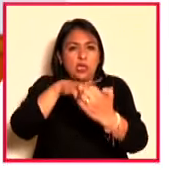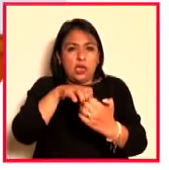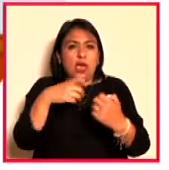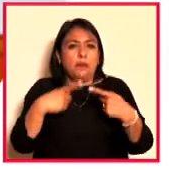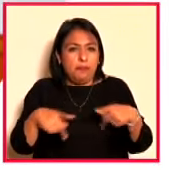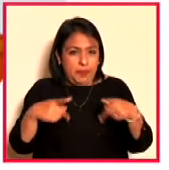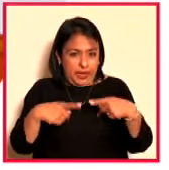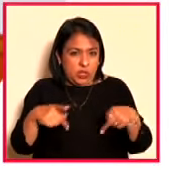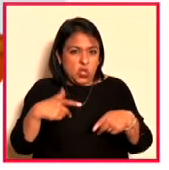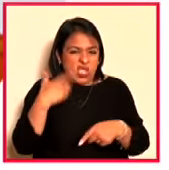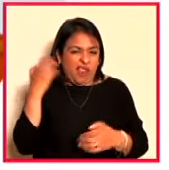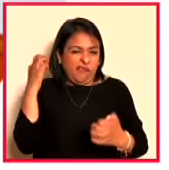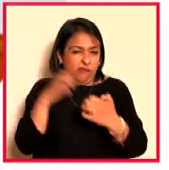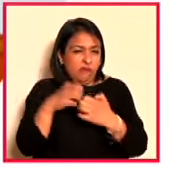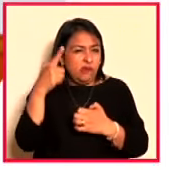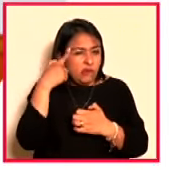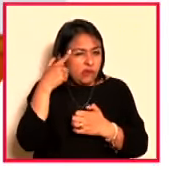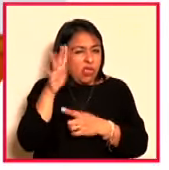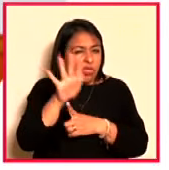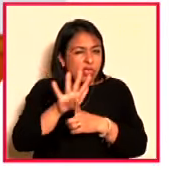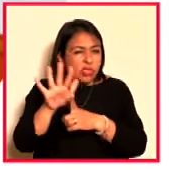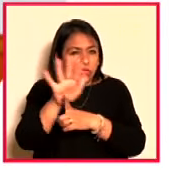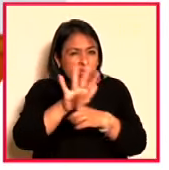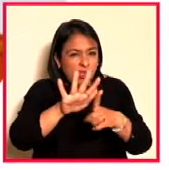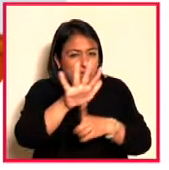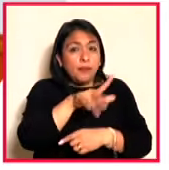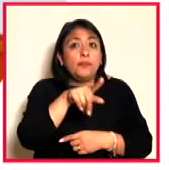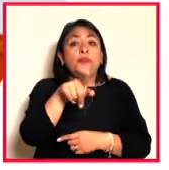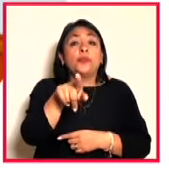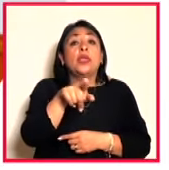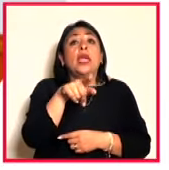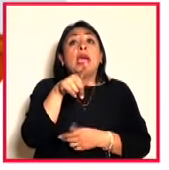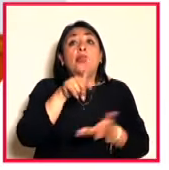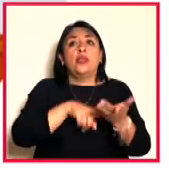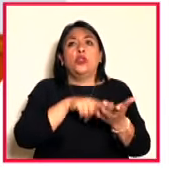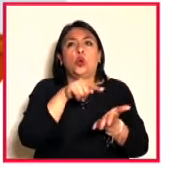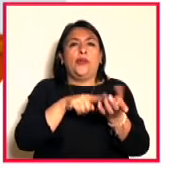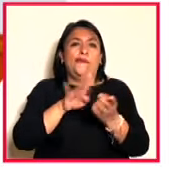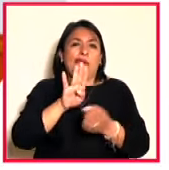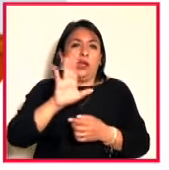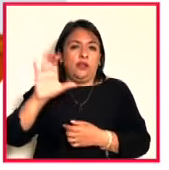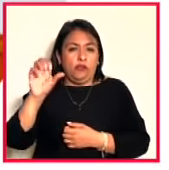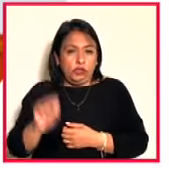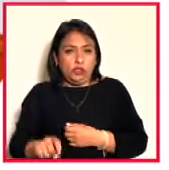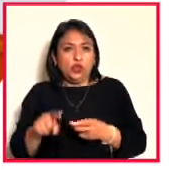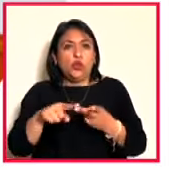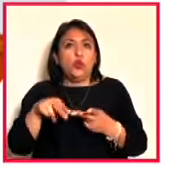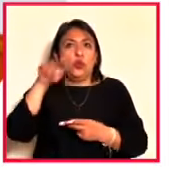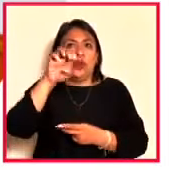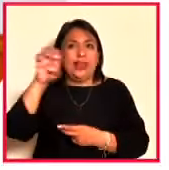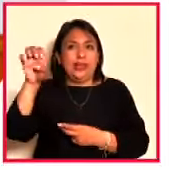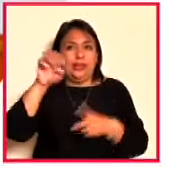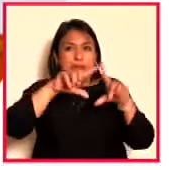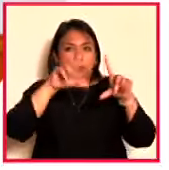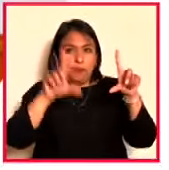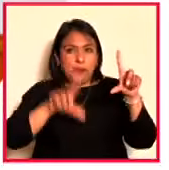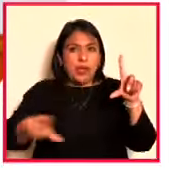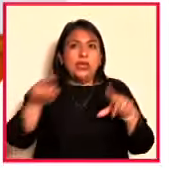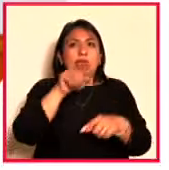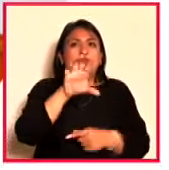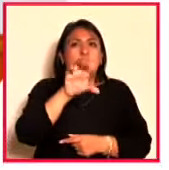y lavarles el cerebro. Consolidado en Baja California Sur y en el noroeste del país, el ensamble teatral